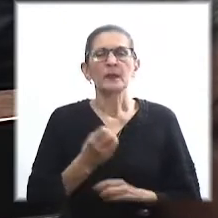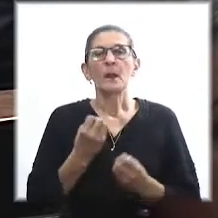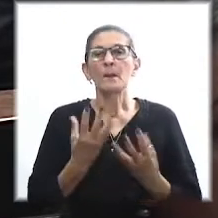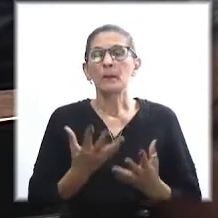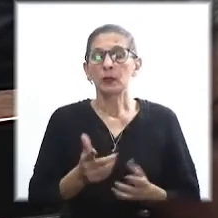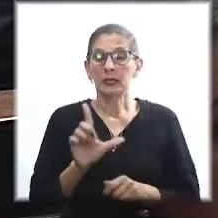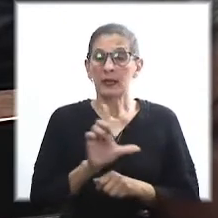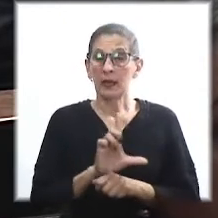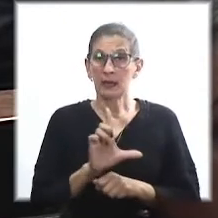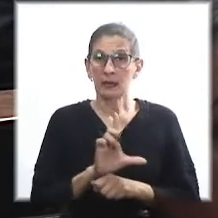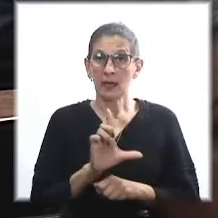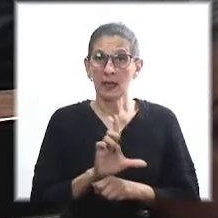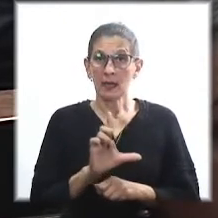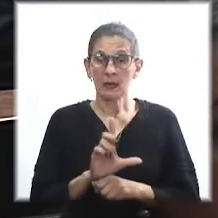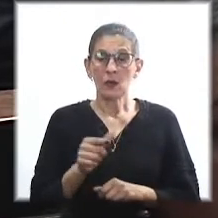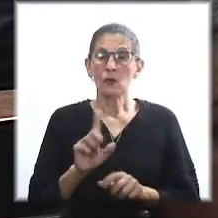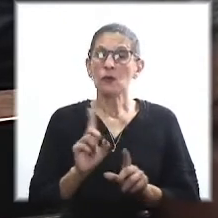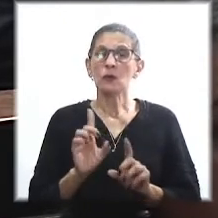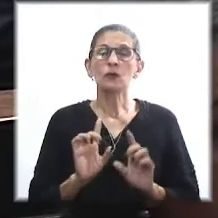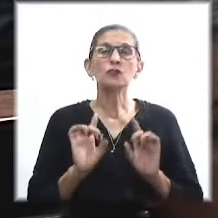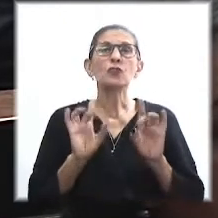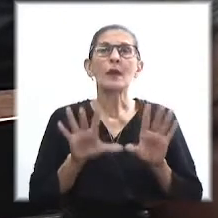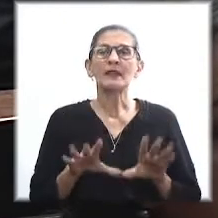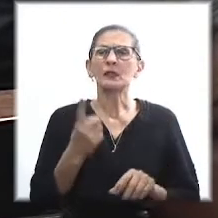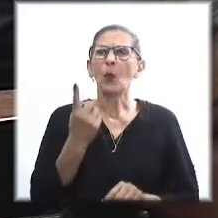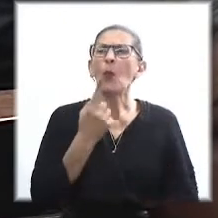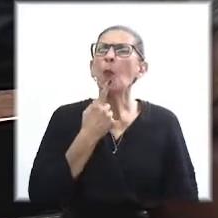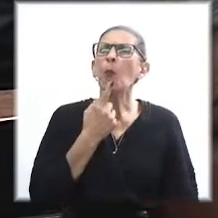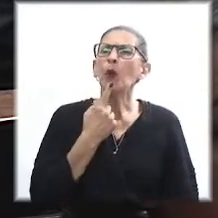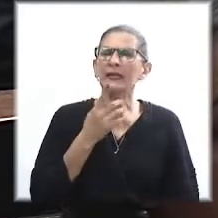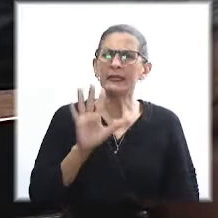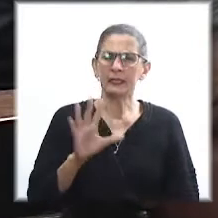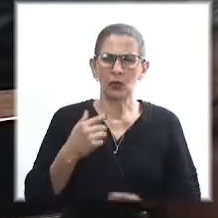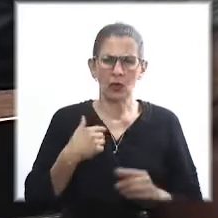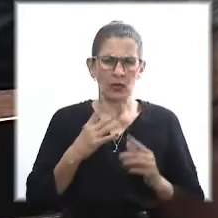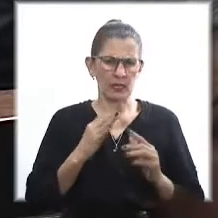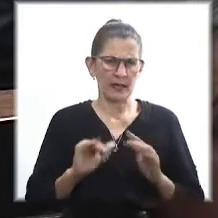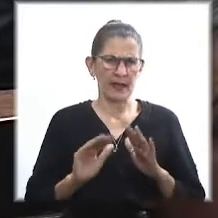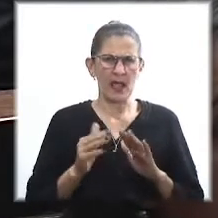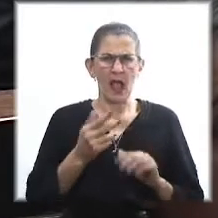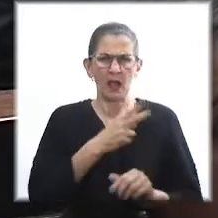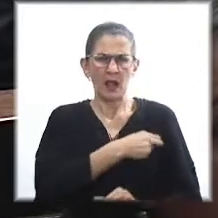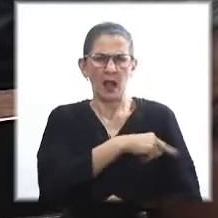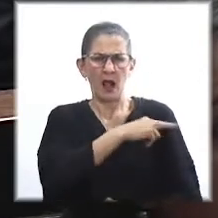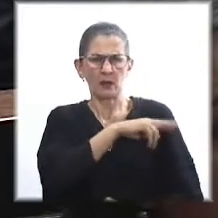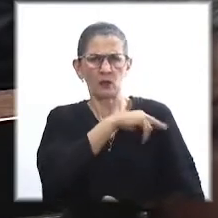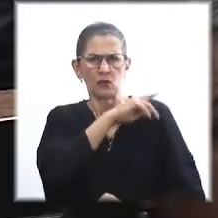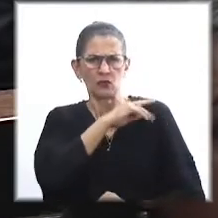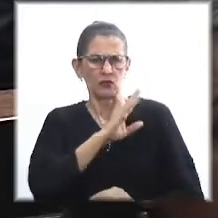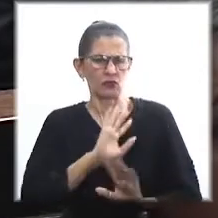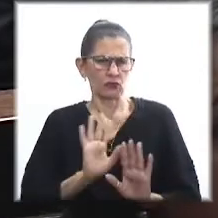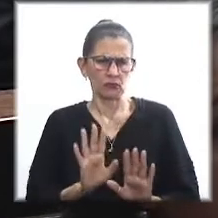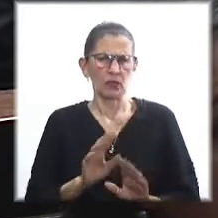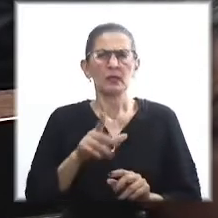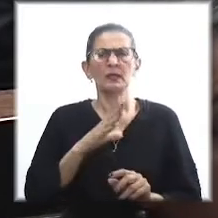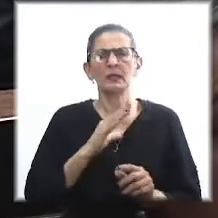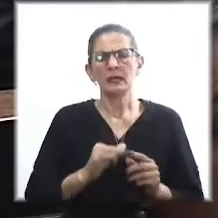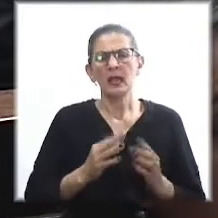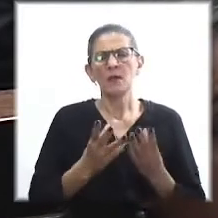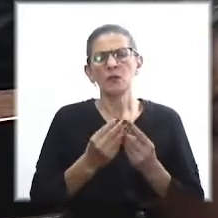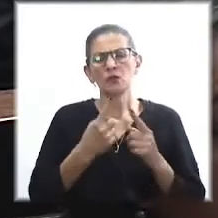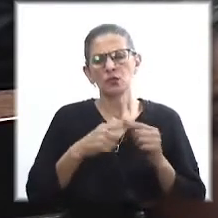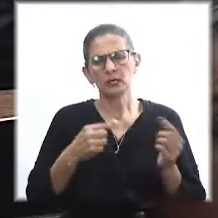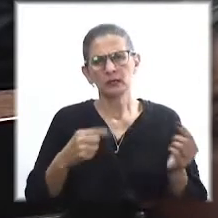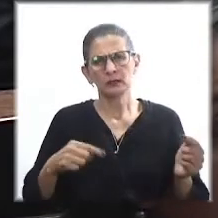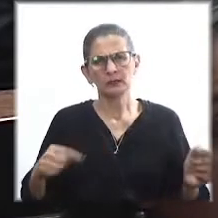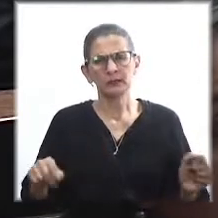Porque Jorge Larrañaga no solo fue un gran político que ocupó gran cantidad de cargos electivos, recibiendo